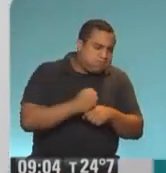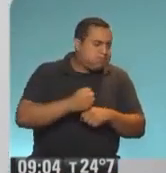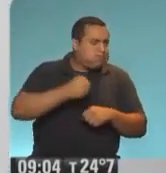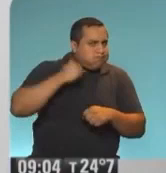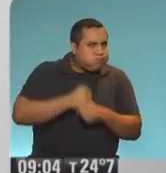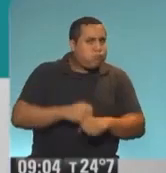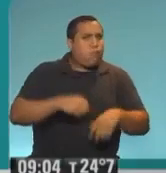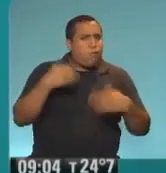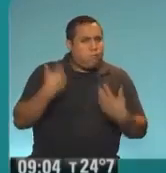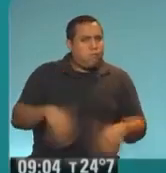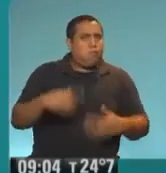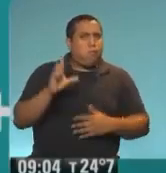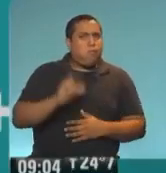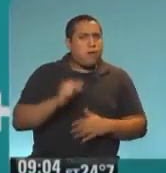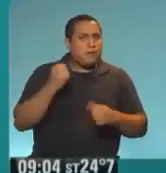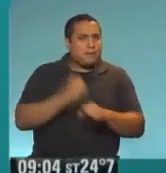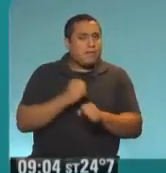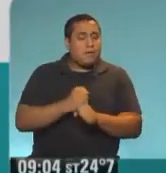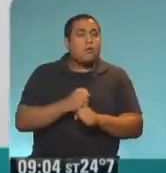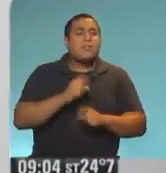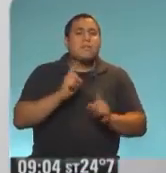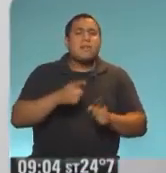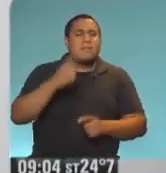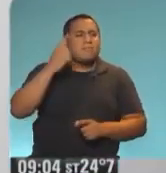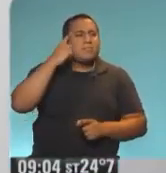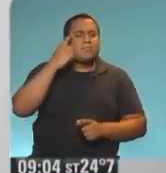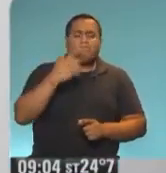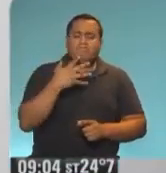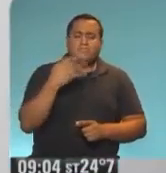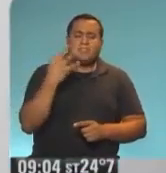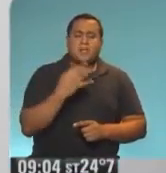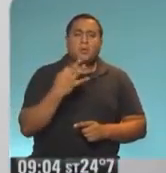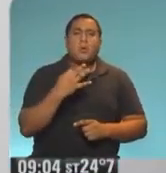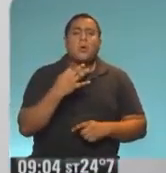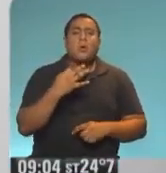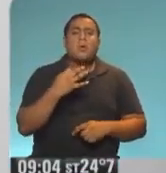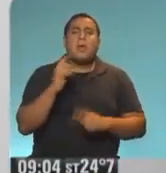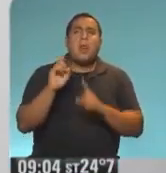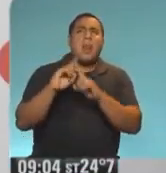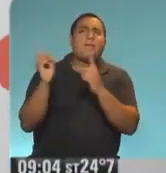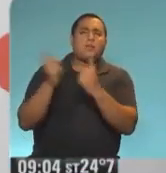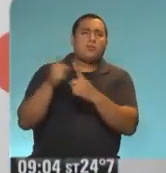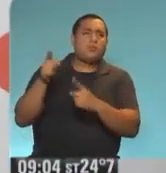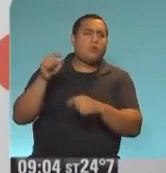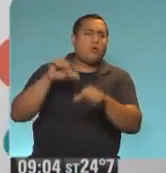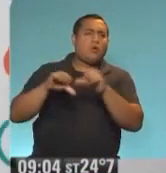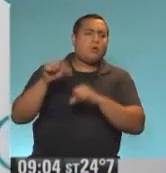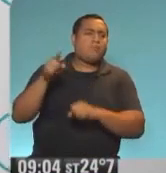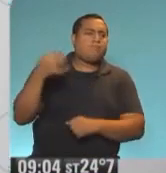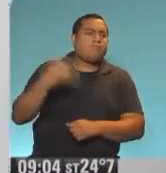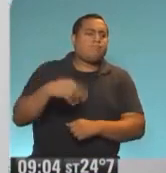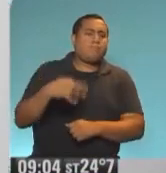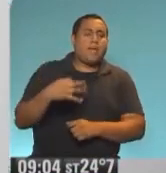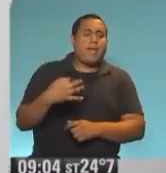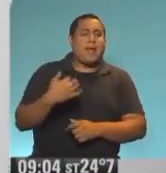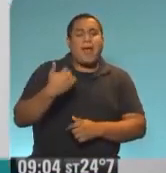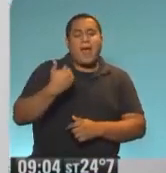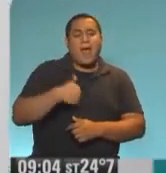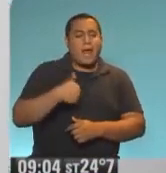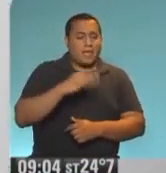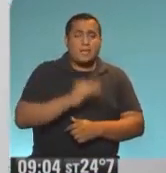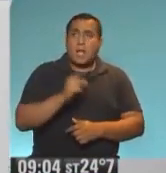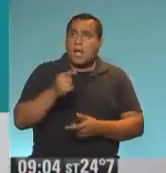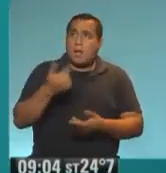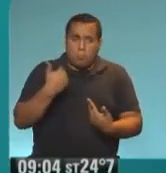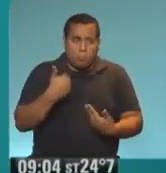gestiones. Inclusive hemos creído, acá había mucha gente descreída, nosotros hemos creído en todos los laboratorios, hemos ofrecido a la Argentina para que se